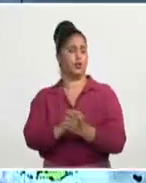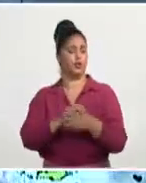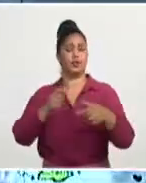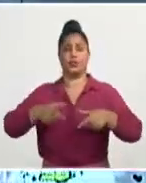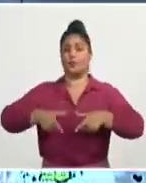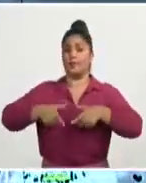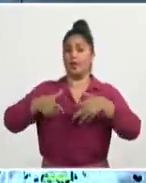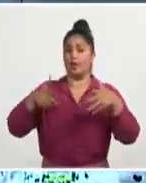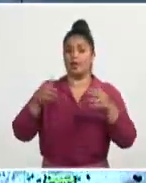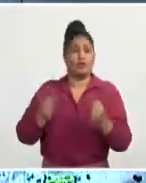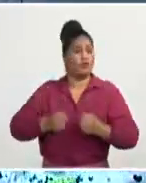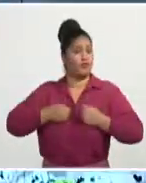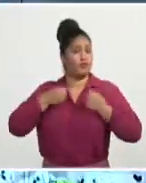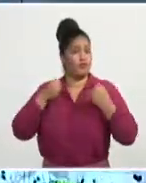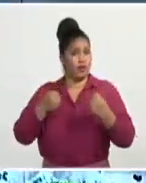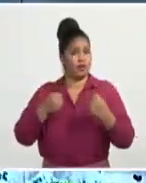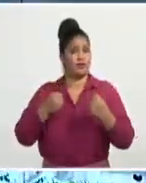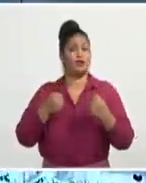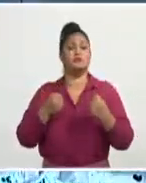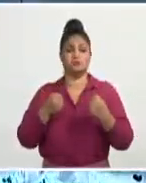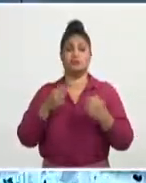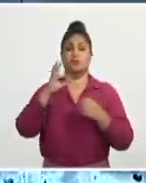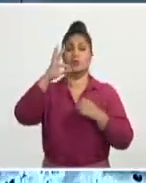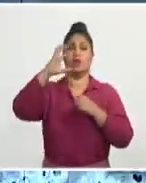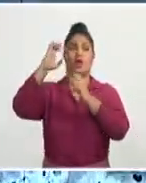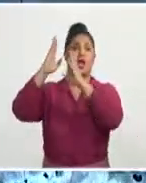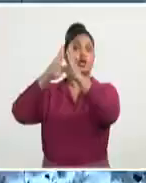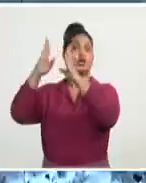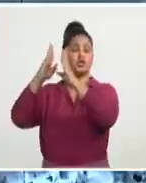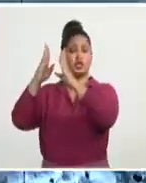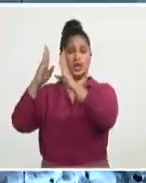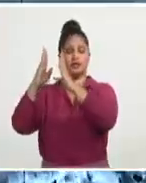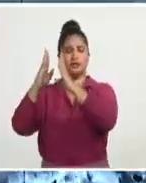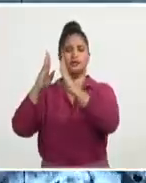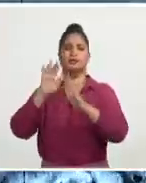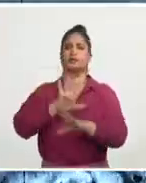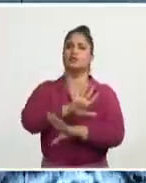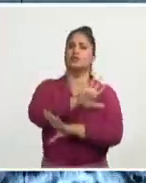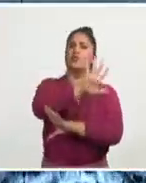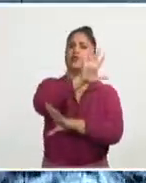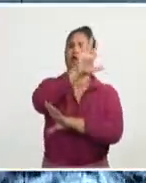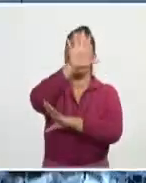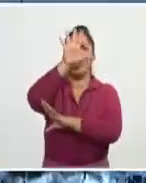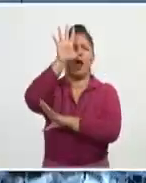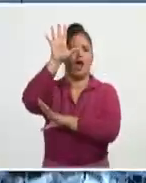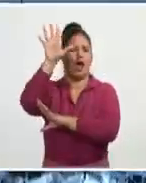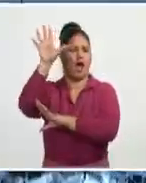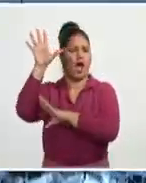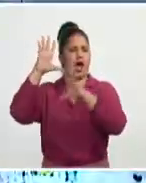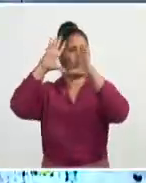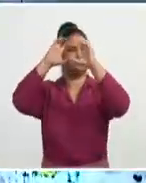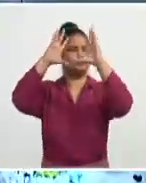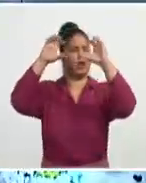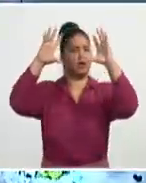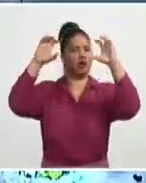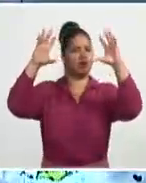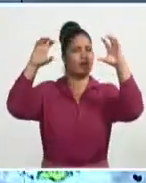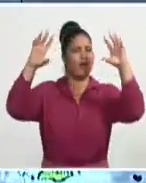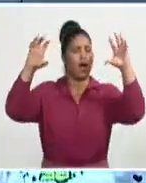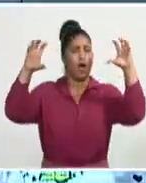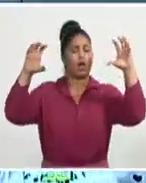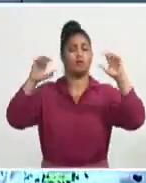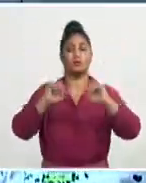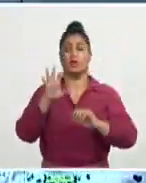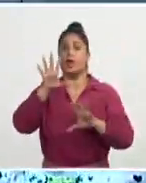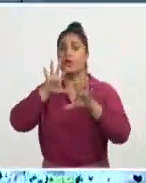territorio cubano, principalmente en Occidente, es la nubosidad y está relacionada con varios elementos. En primer lugar, los vientos del